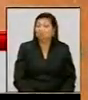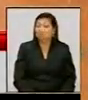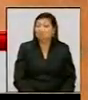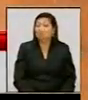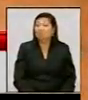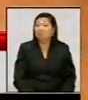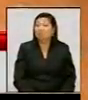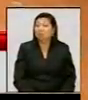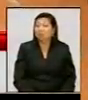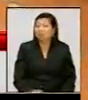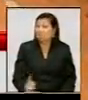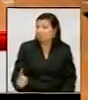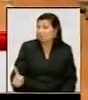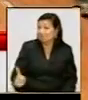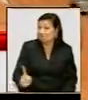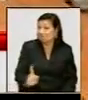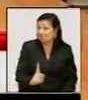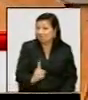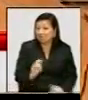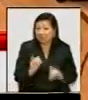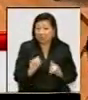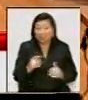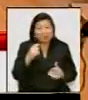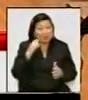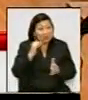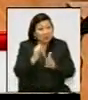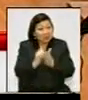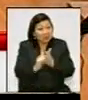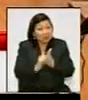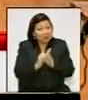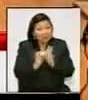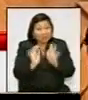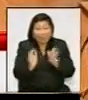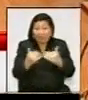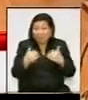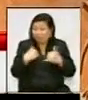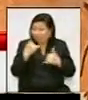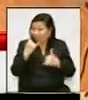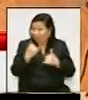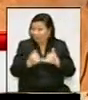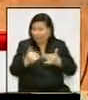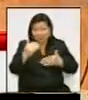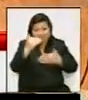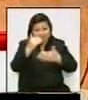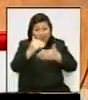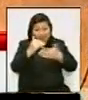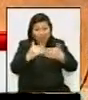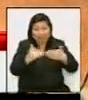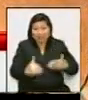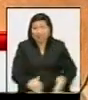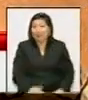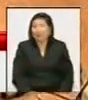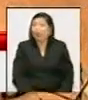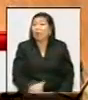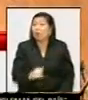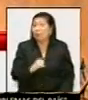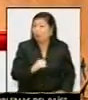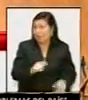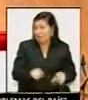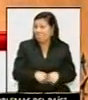Bueno, congresistas, bueno, queda hasta grabado y espero, pues, hay que terminar con las agendas, ¿no? Yo también